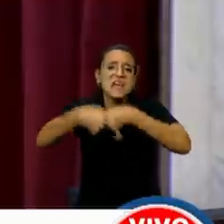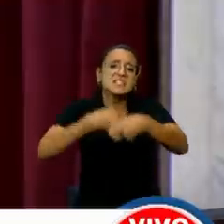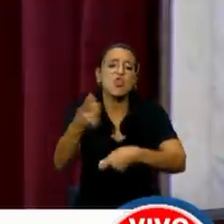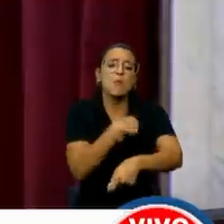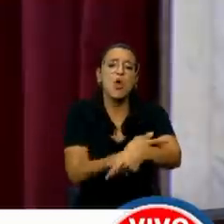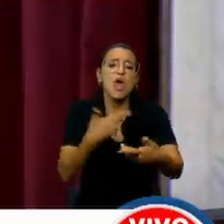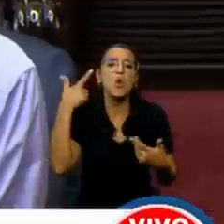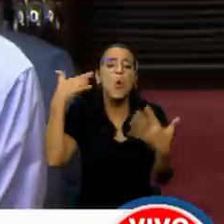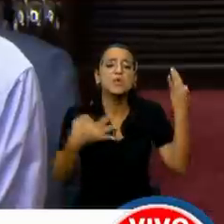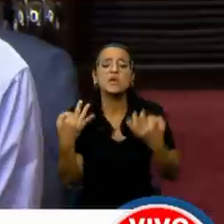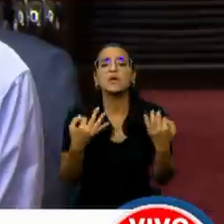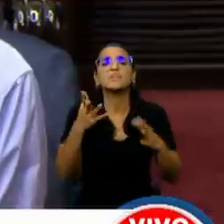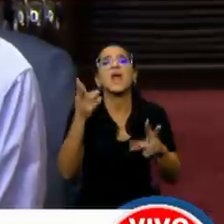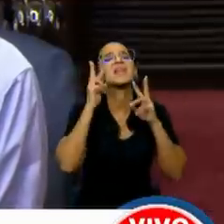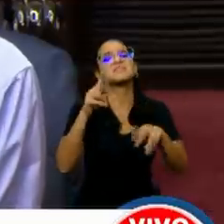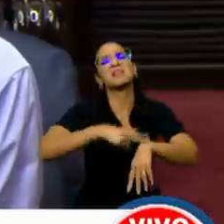judicial